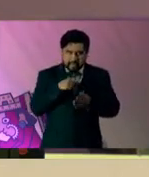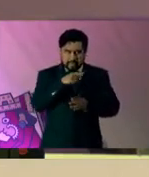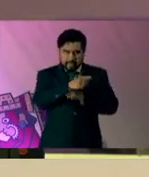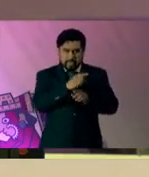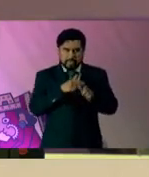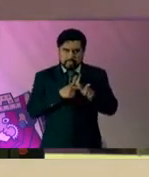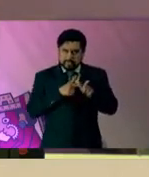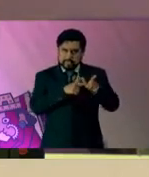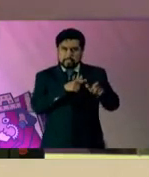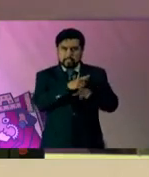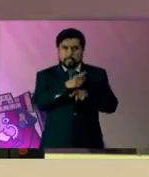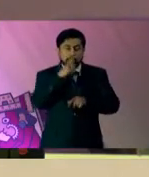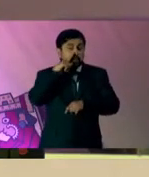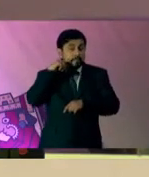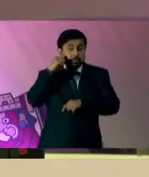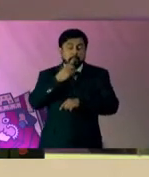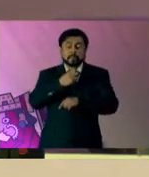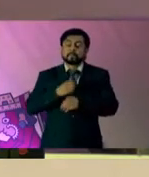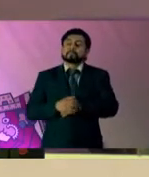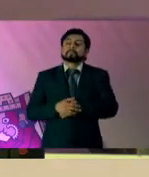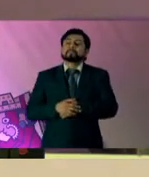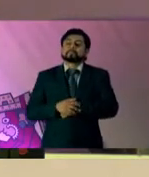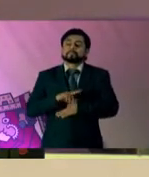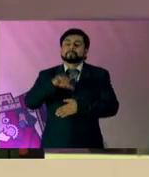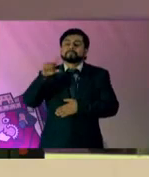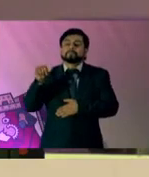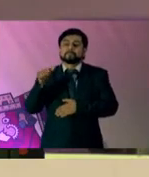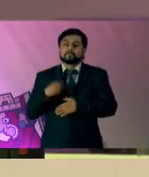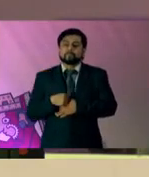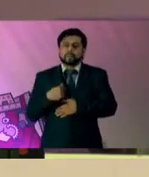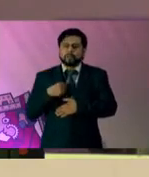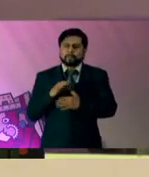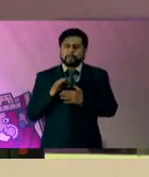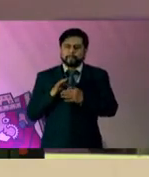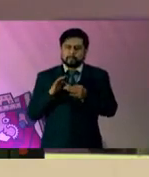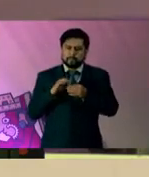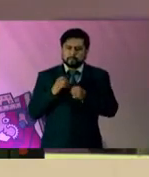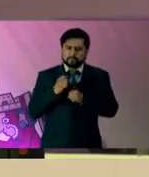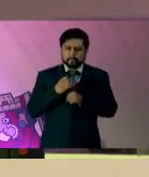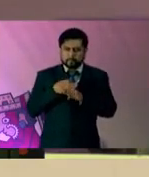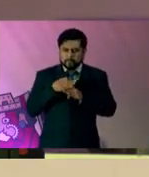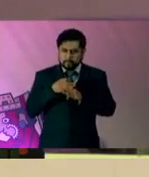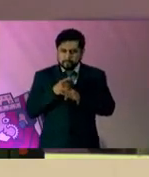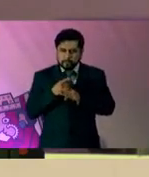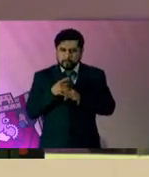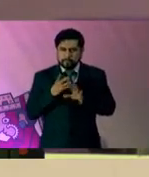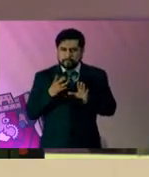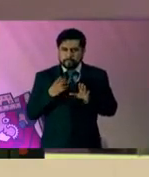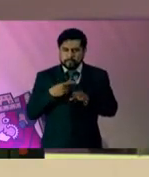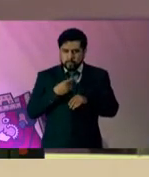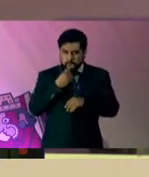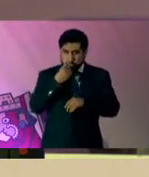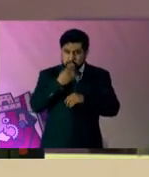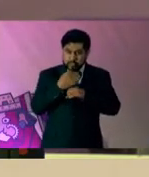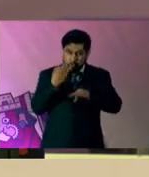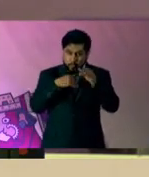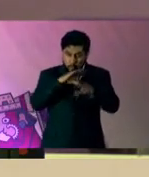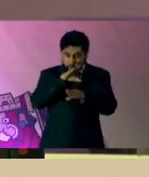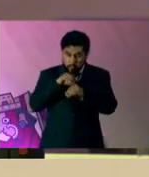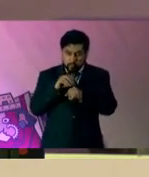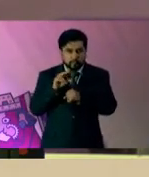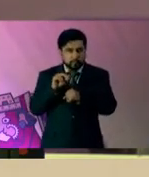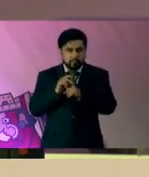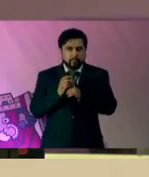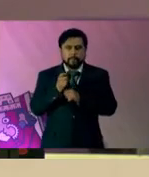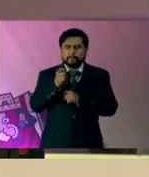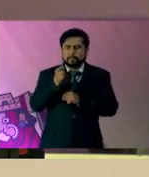política él voy a tratar de contárselo sin adelantar de más